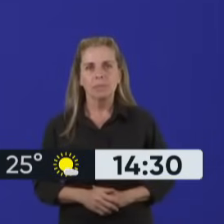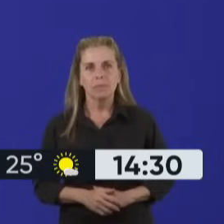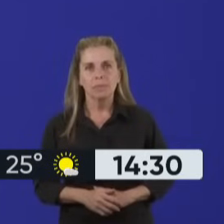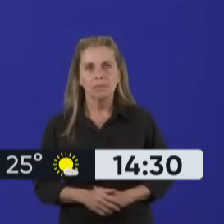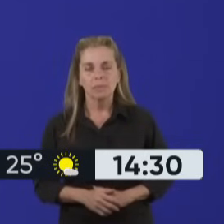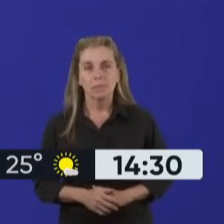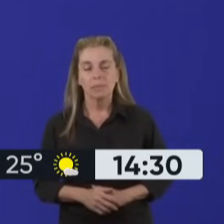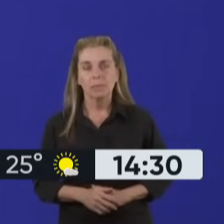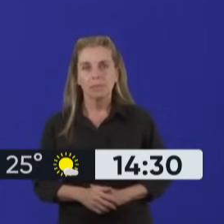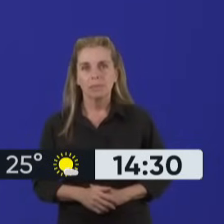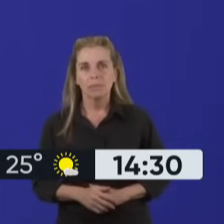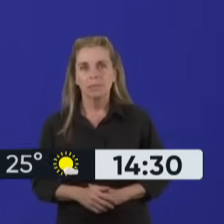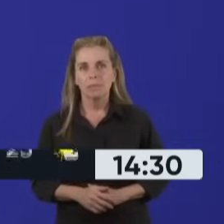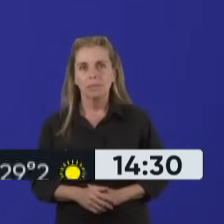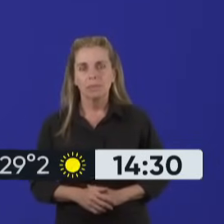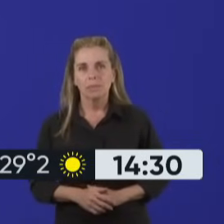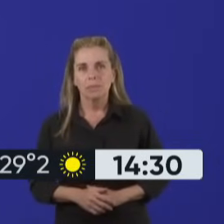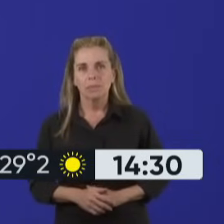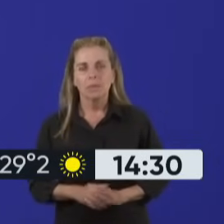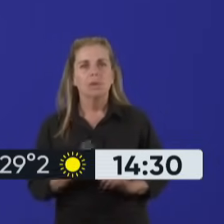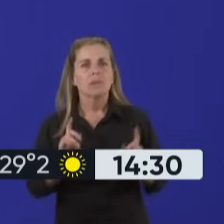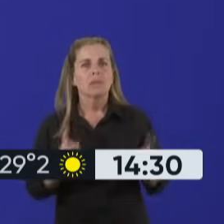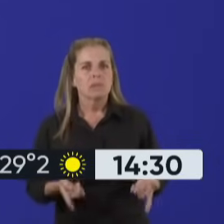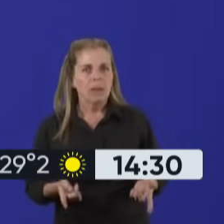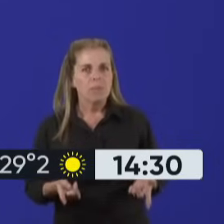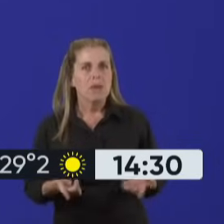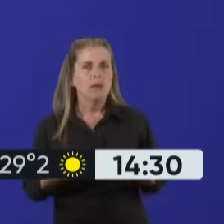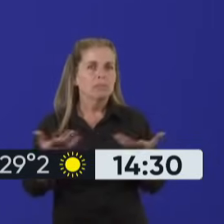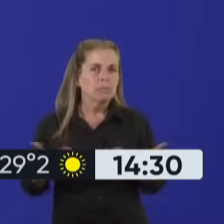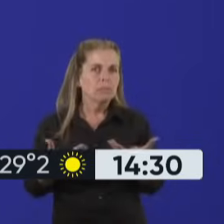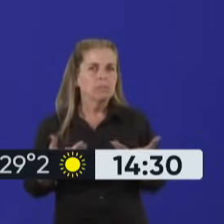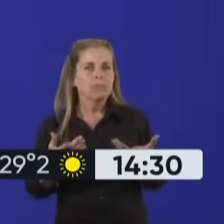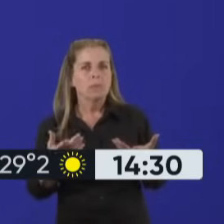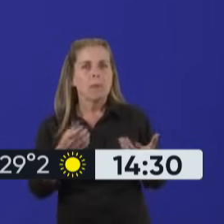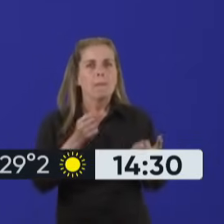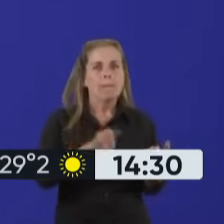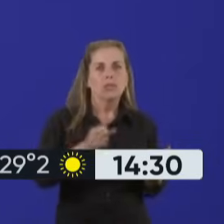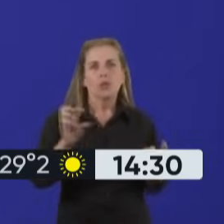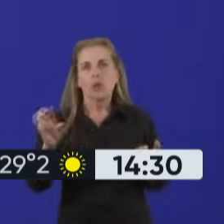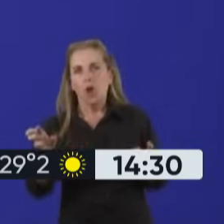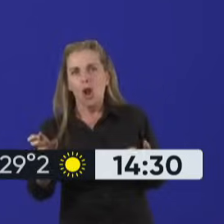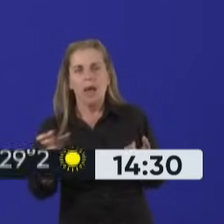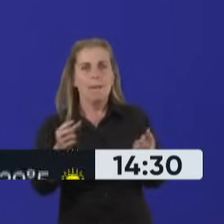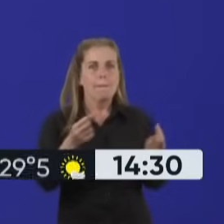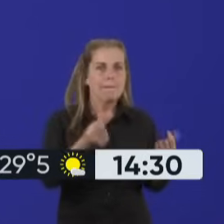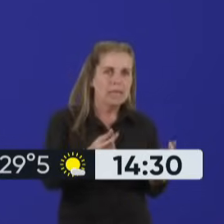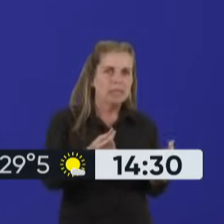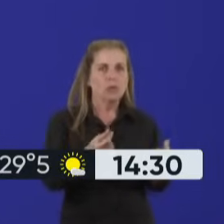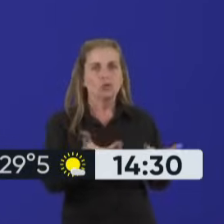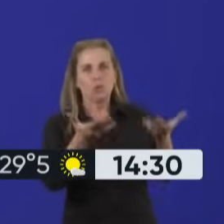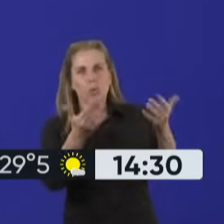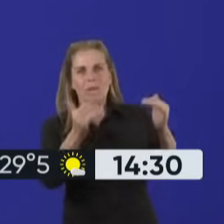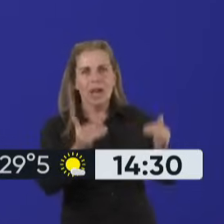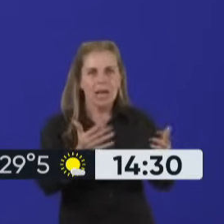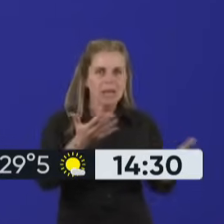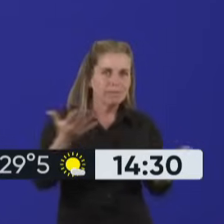ni que hablar, digamos, toda la discusión sobre el tipo de cambio y los precios y básicamente el orden